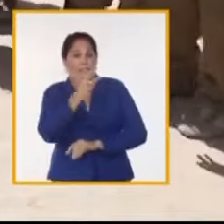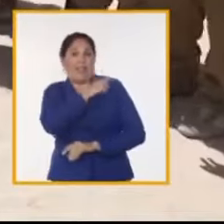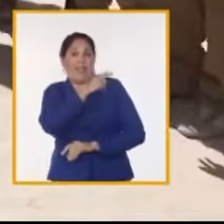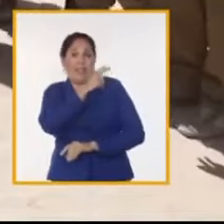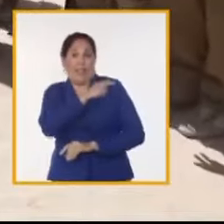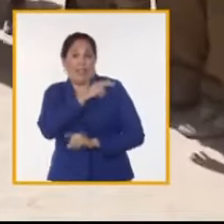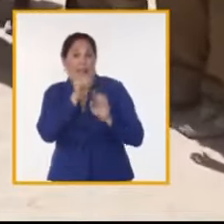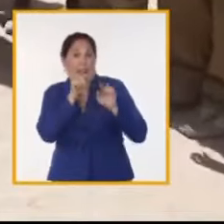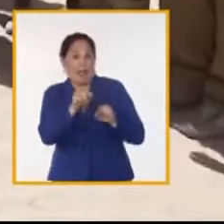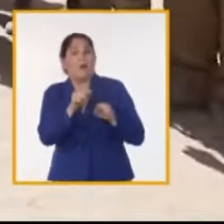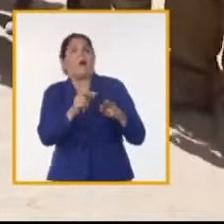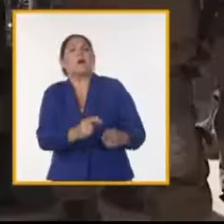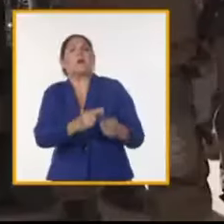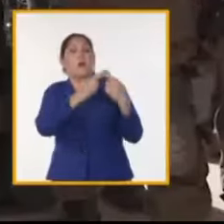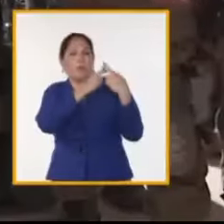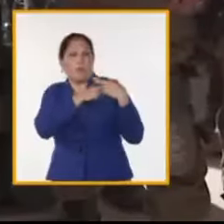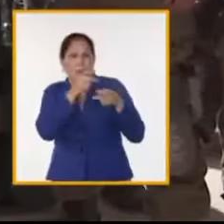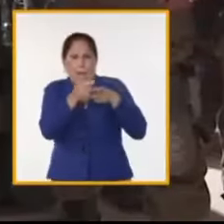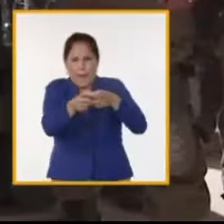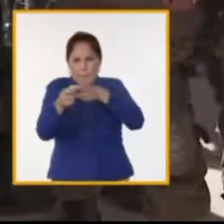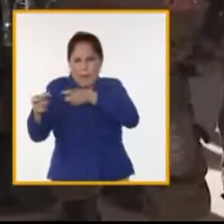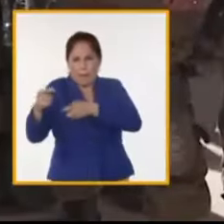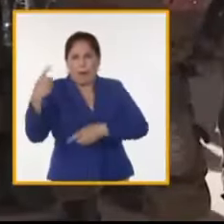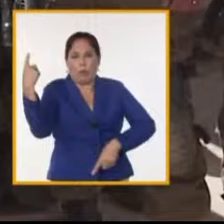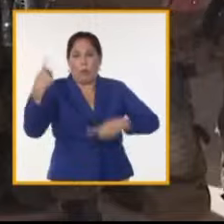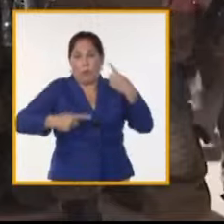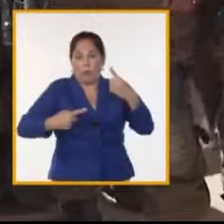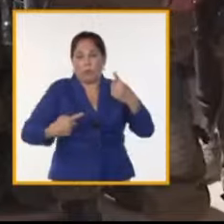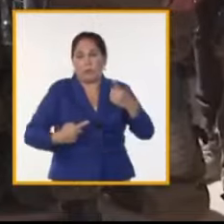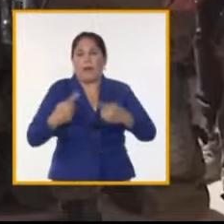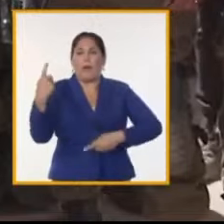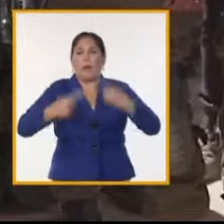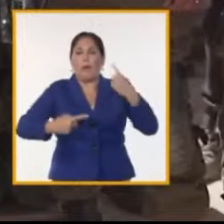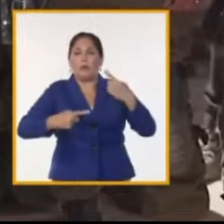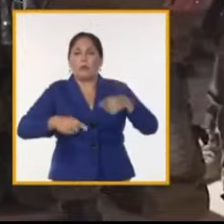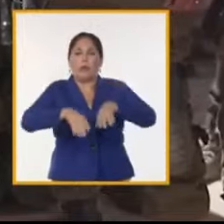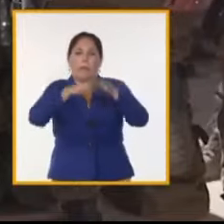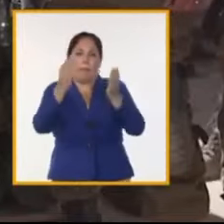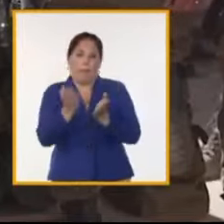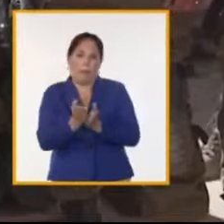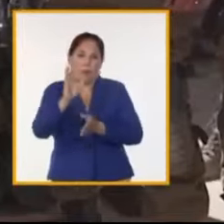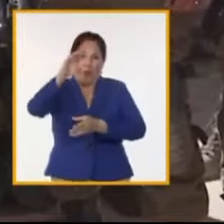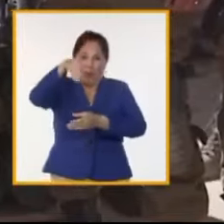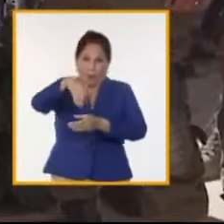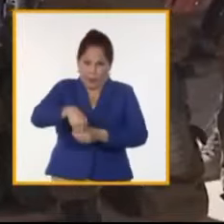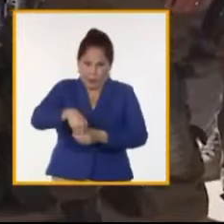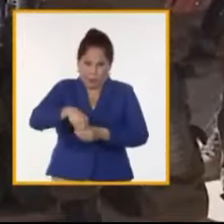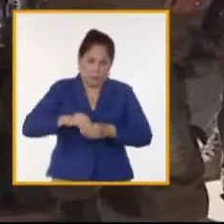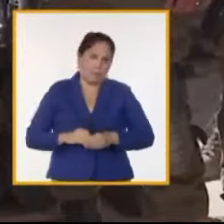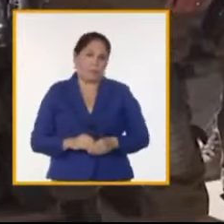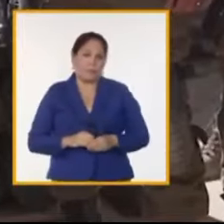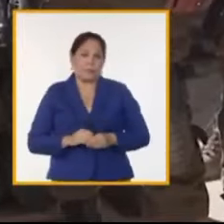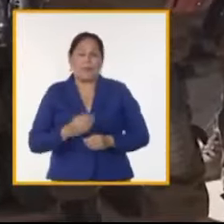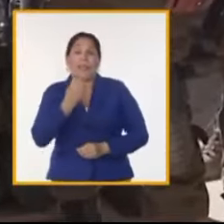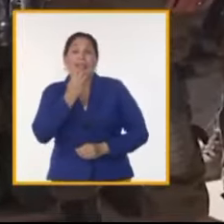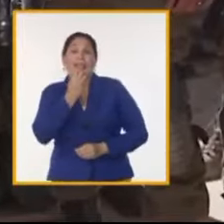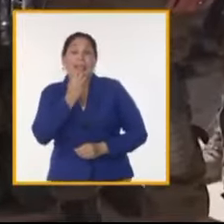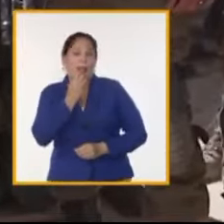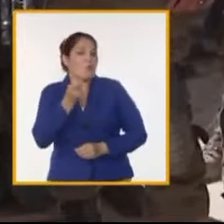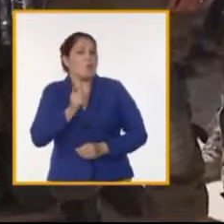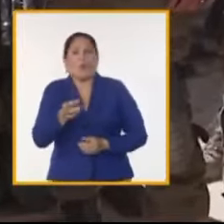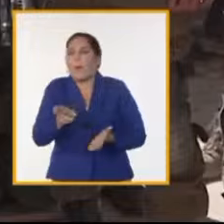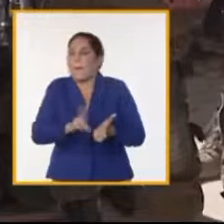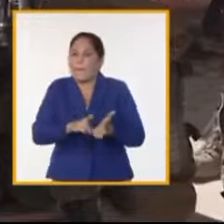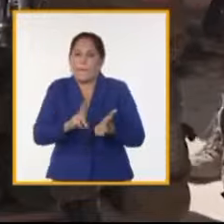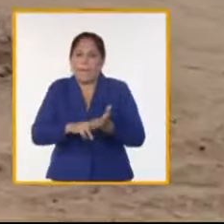hamás son responsables de crímenes de guerra y crímenes contra la humanidad en gaza e Israel la nación israelí no es miembro de la